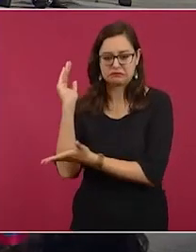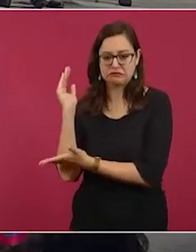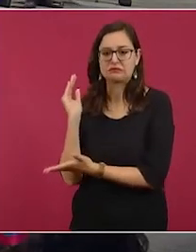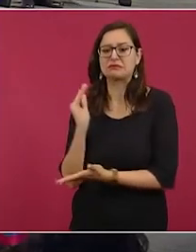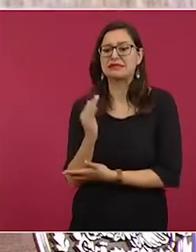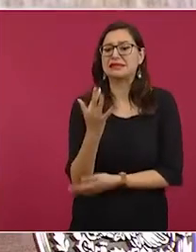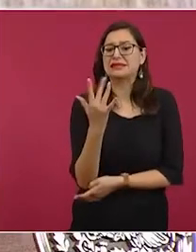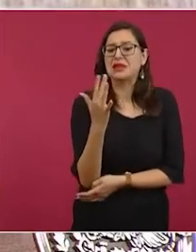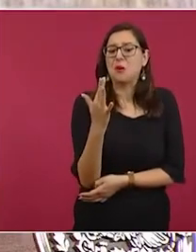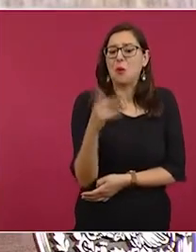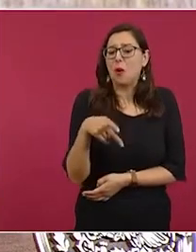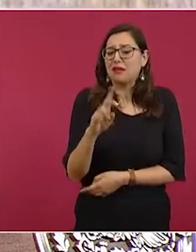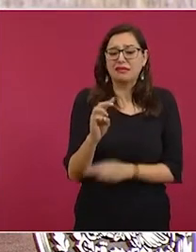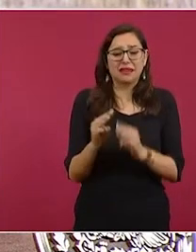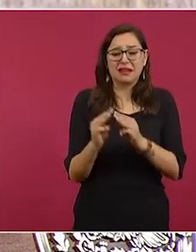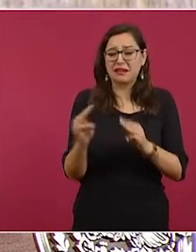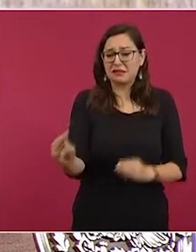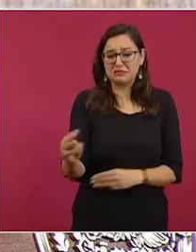distinto, pero ellos no